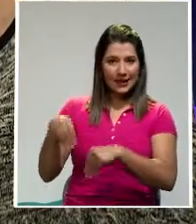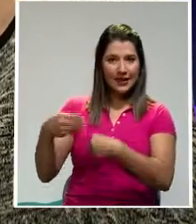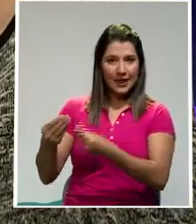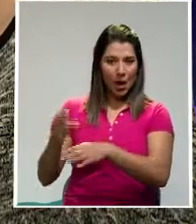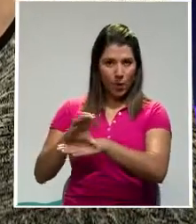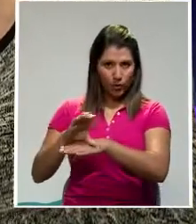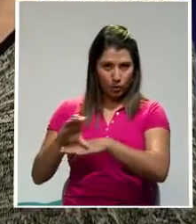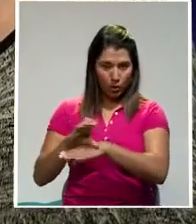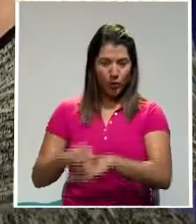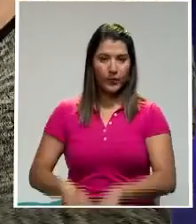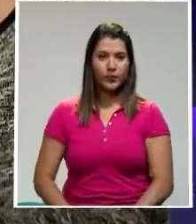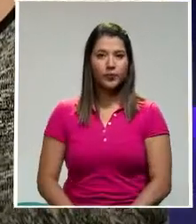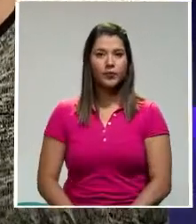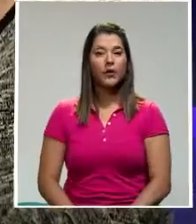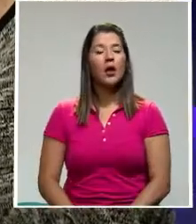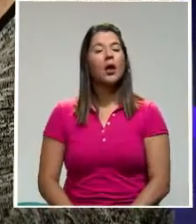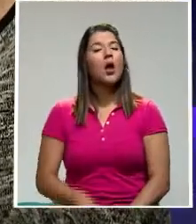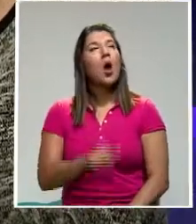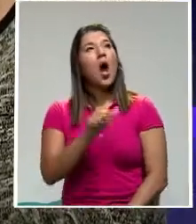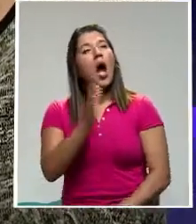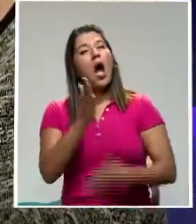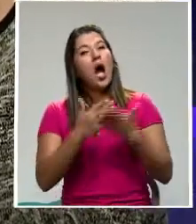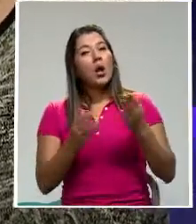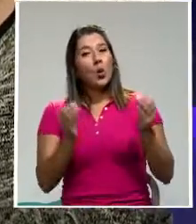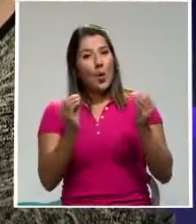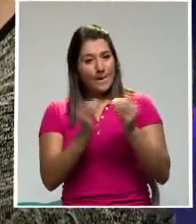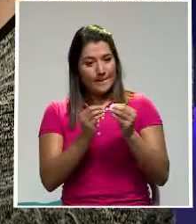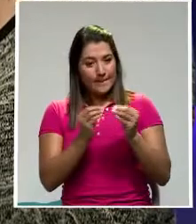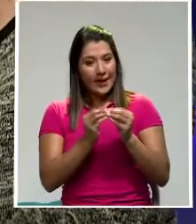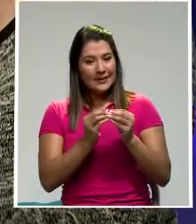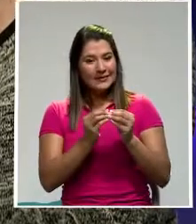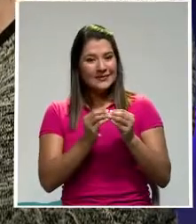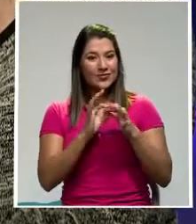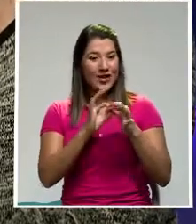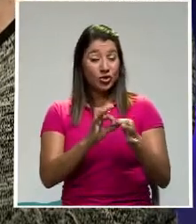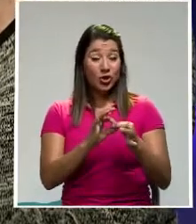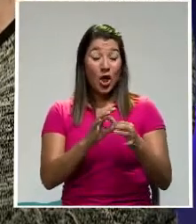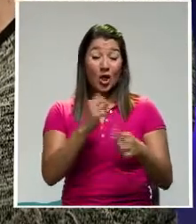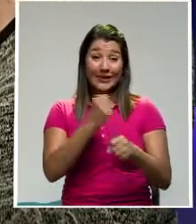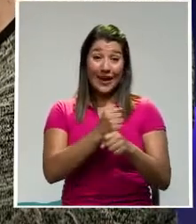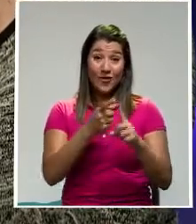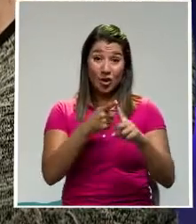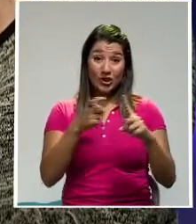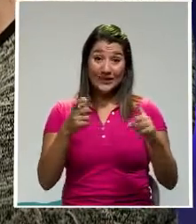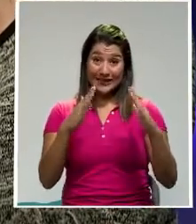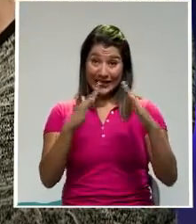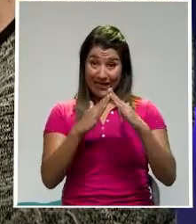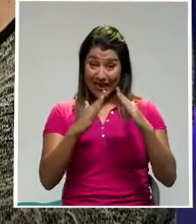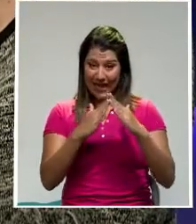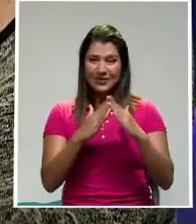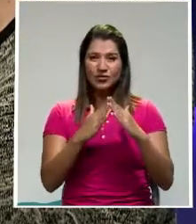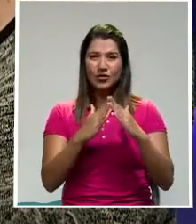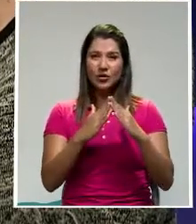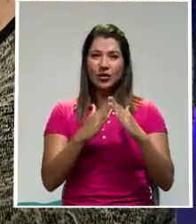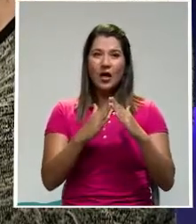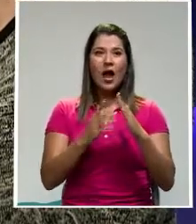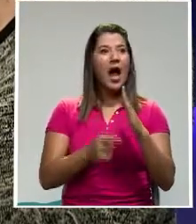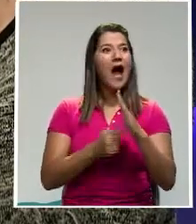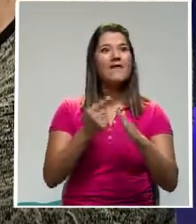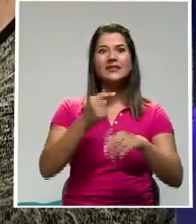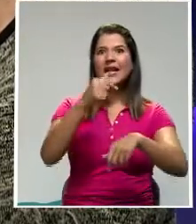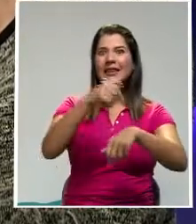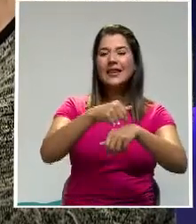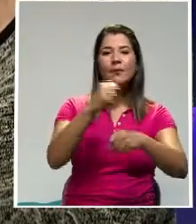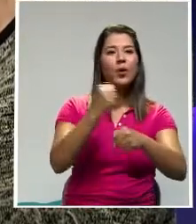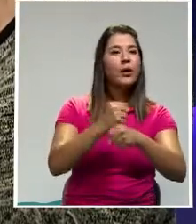computadora. Otro elemento que introdujo el teletrabajo es que las jornadas se hacen de chicle y